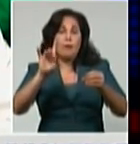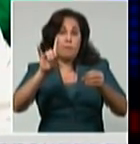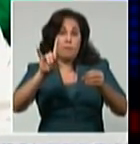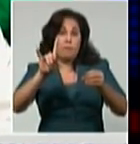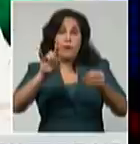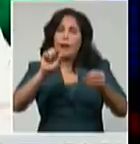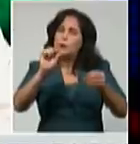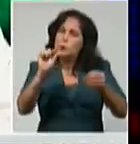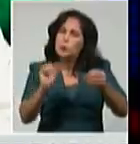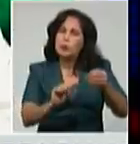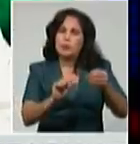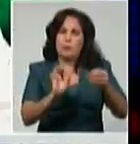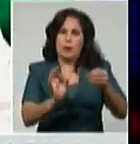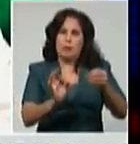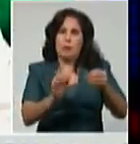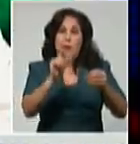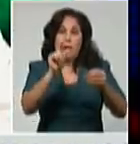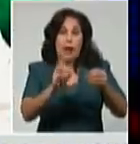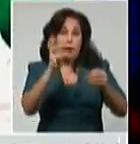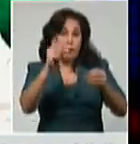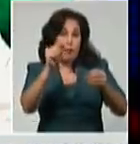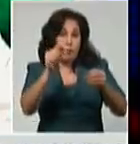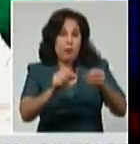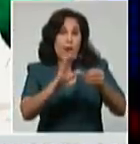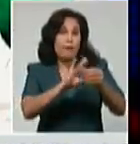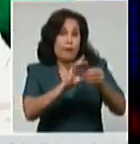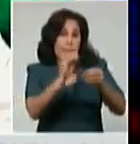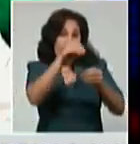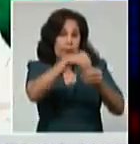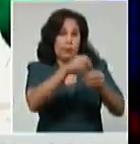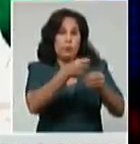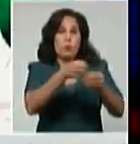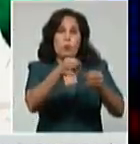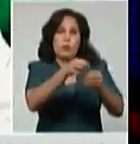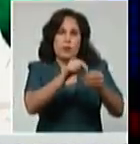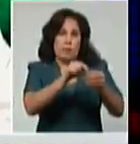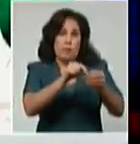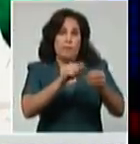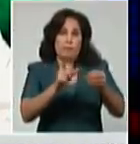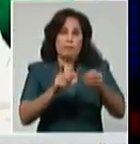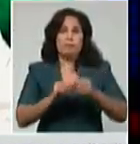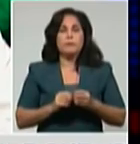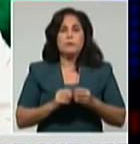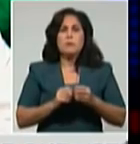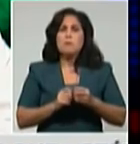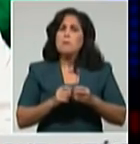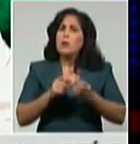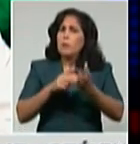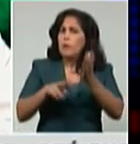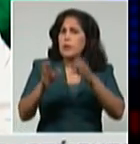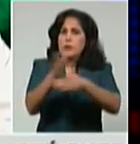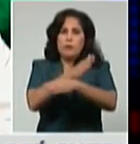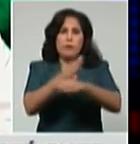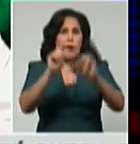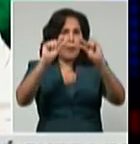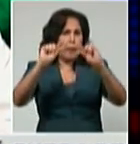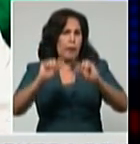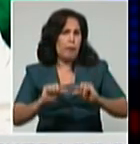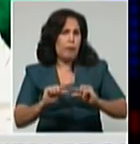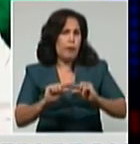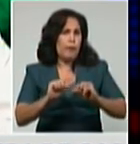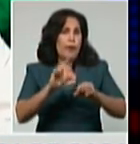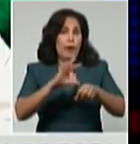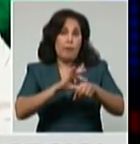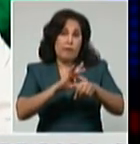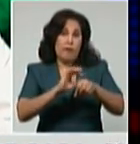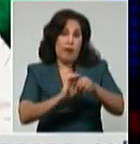reducción. Y también explicamos cómo prácticamente todas las provincias han disminuido su tasa de incidencia y